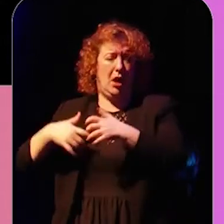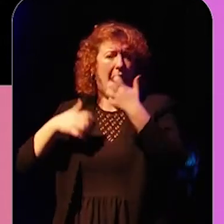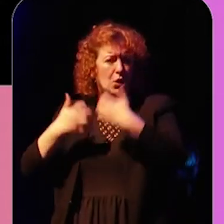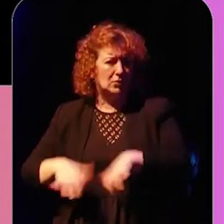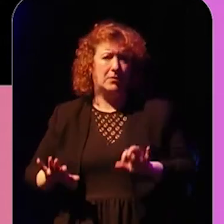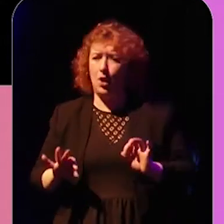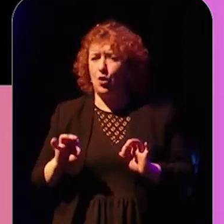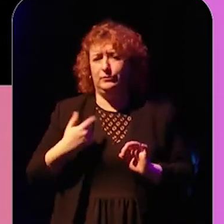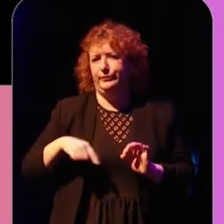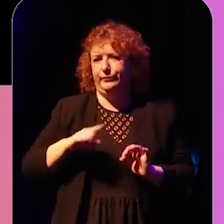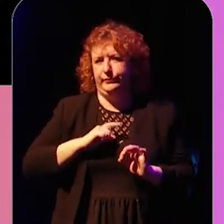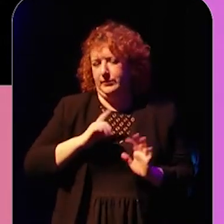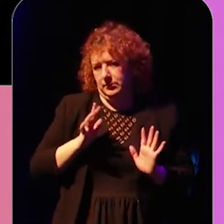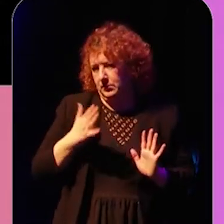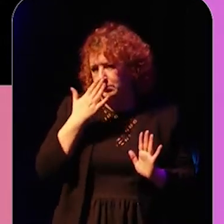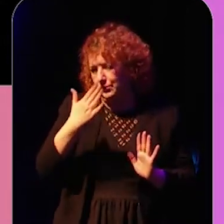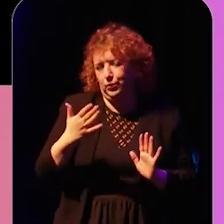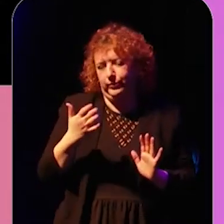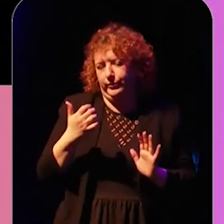de manera muy rudimentaria.